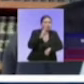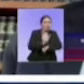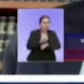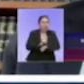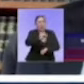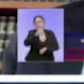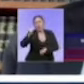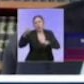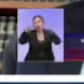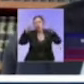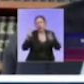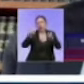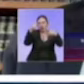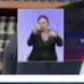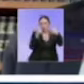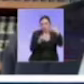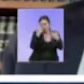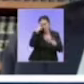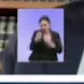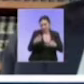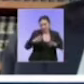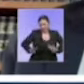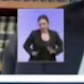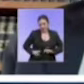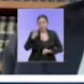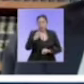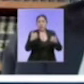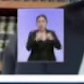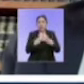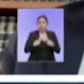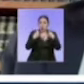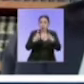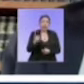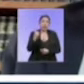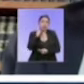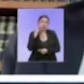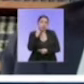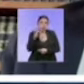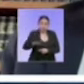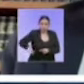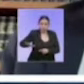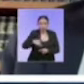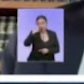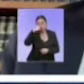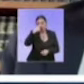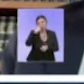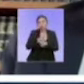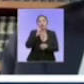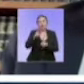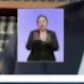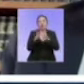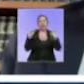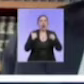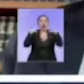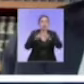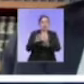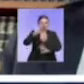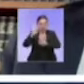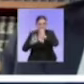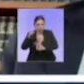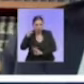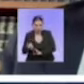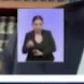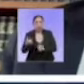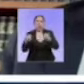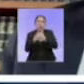derecho. También escribes: Morelos descansa en paz. Ahora el chantaje de Morena, que se queda sin candidatos en Guerrero y